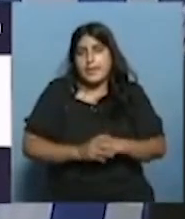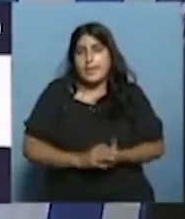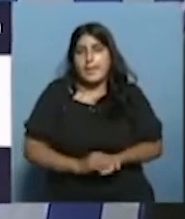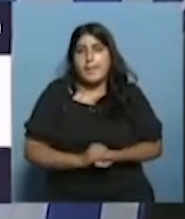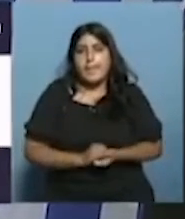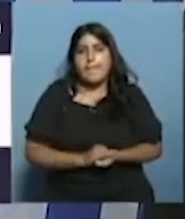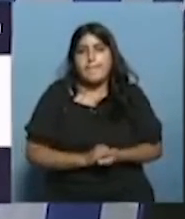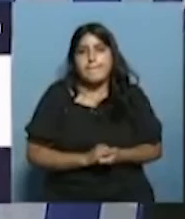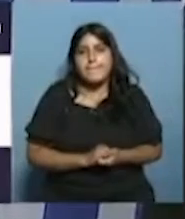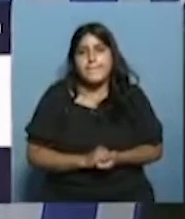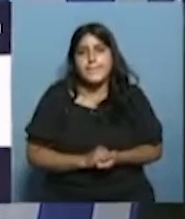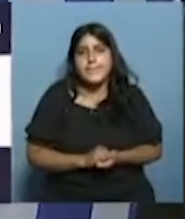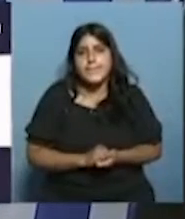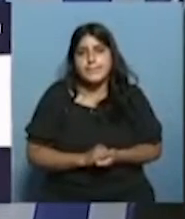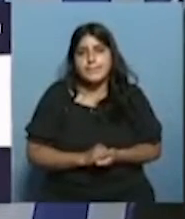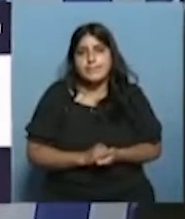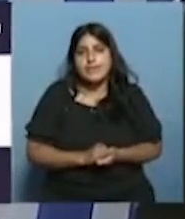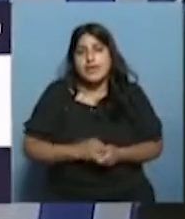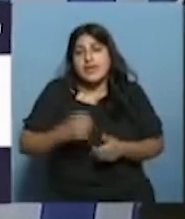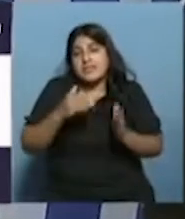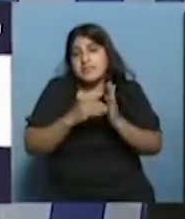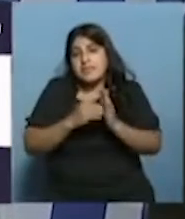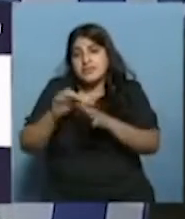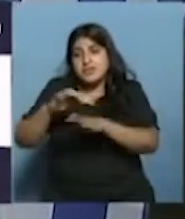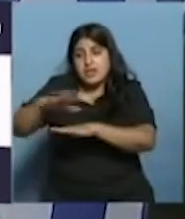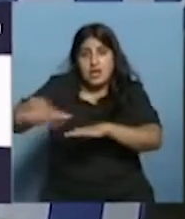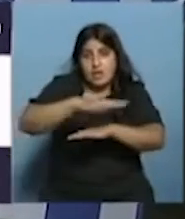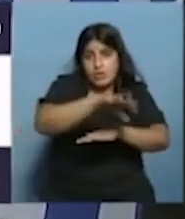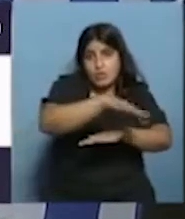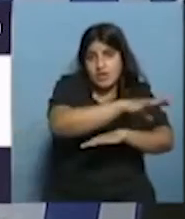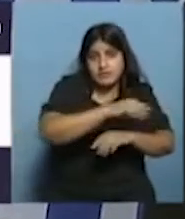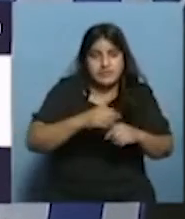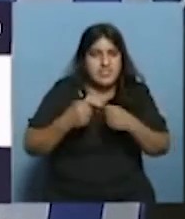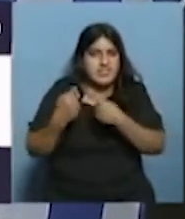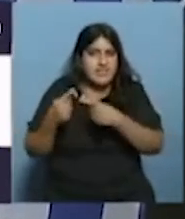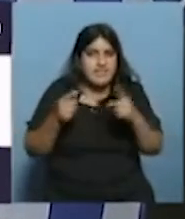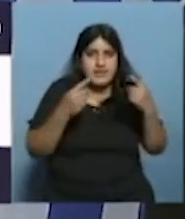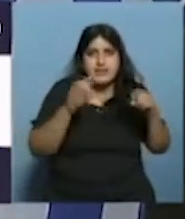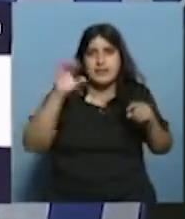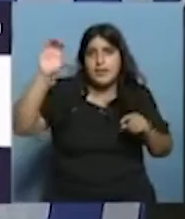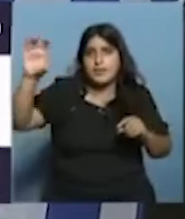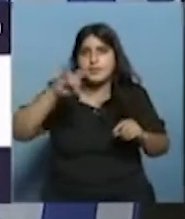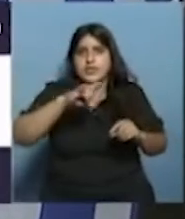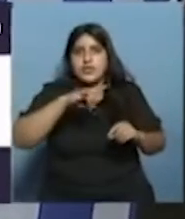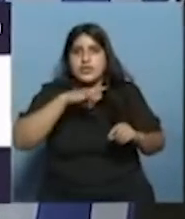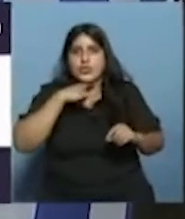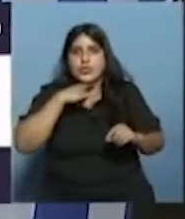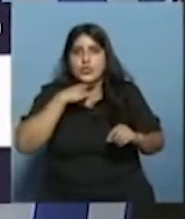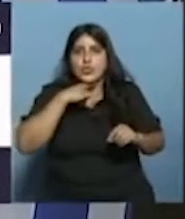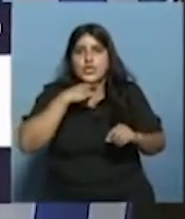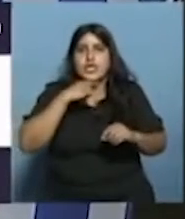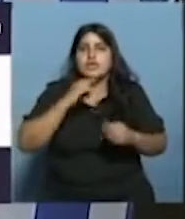del circuito urbano de cada localidad, así que eso no tiene nada que ver la provincia, seguridad vial de la provincia, sino